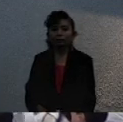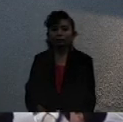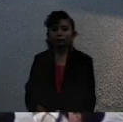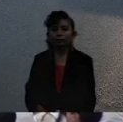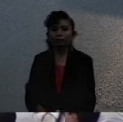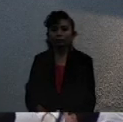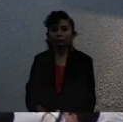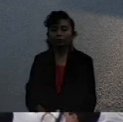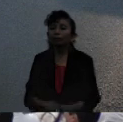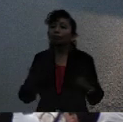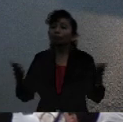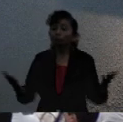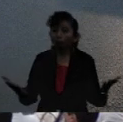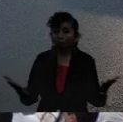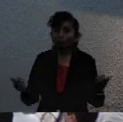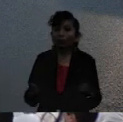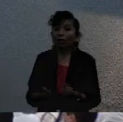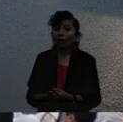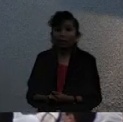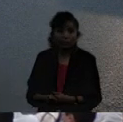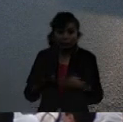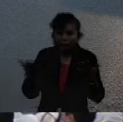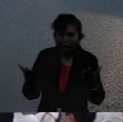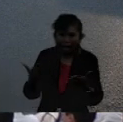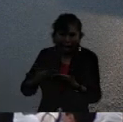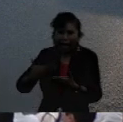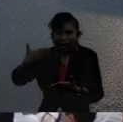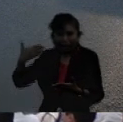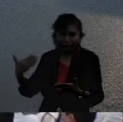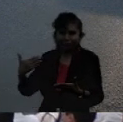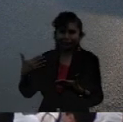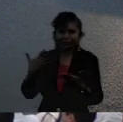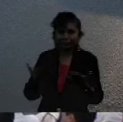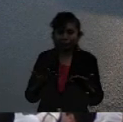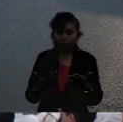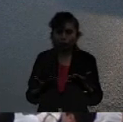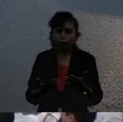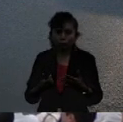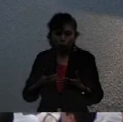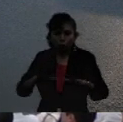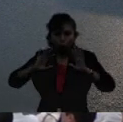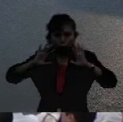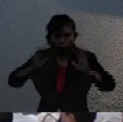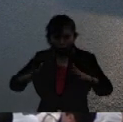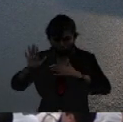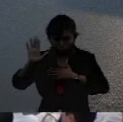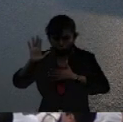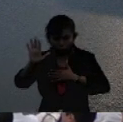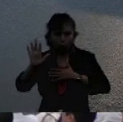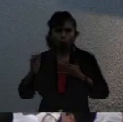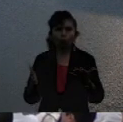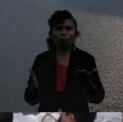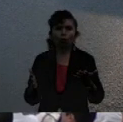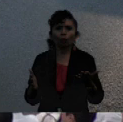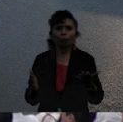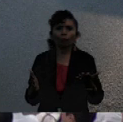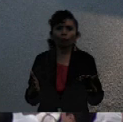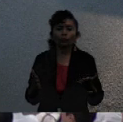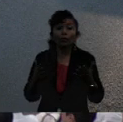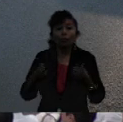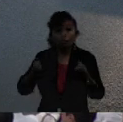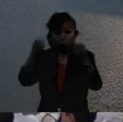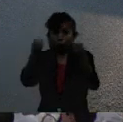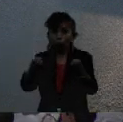Go desde el primer instante de esta administración asumimos el compromiso que nos fue